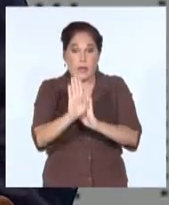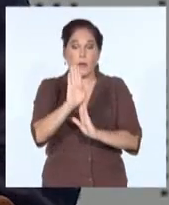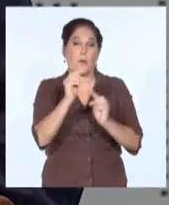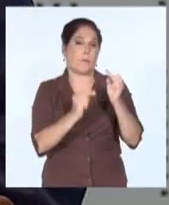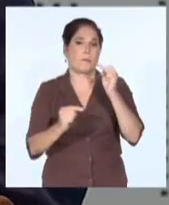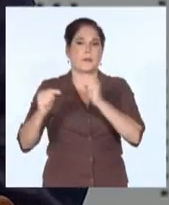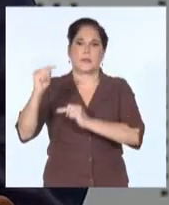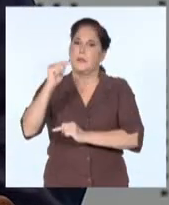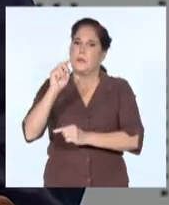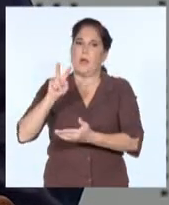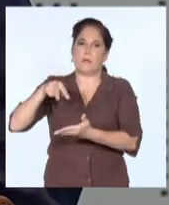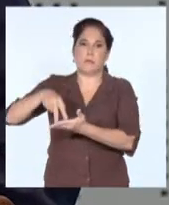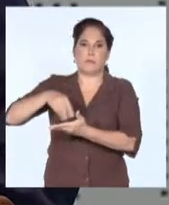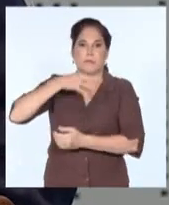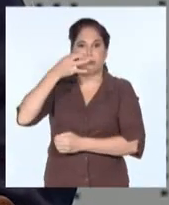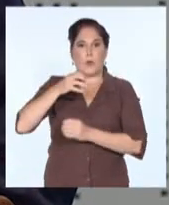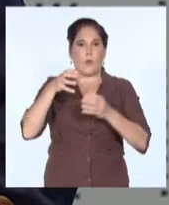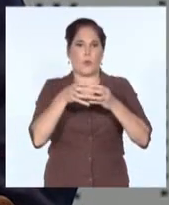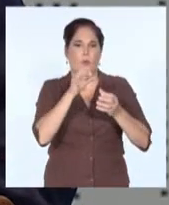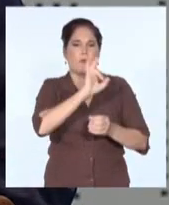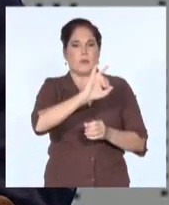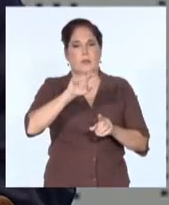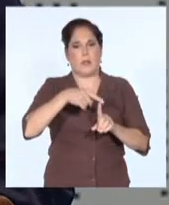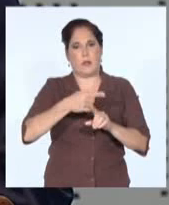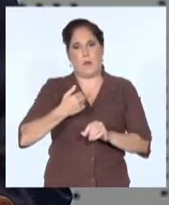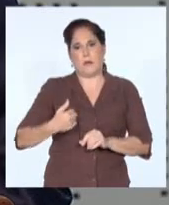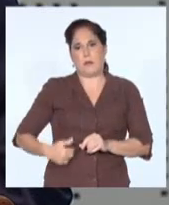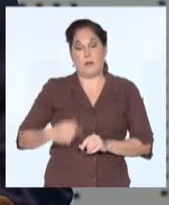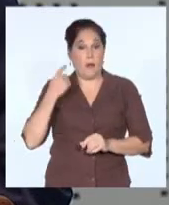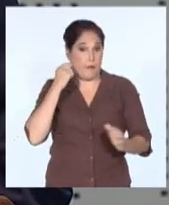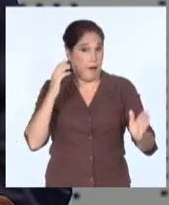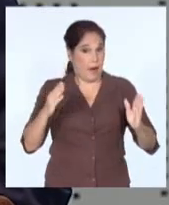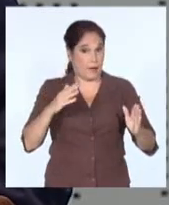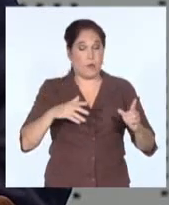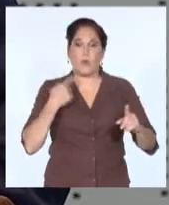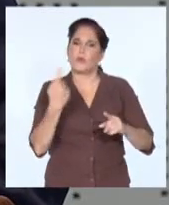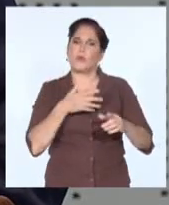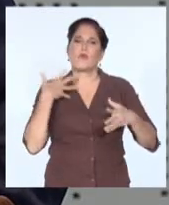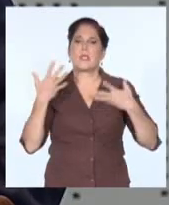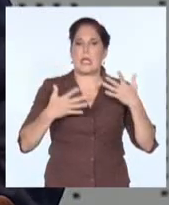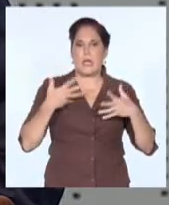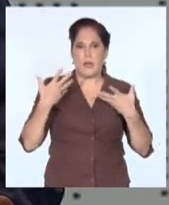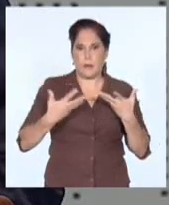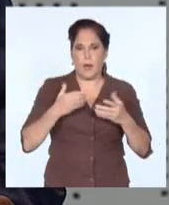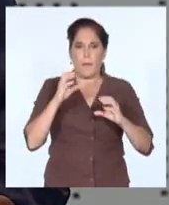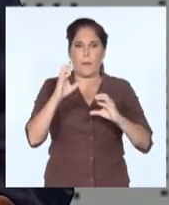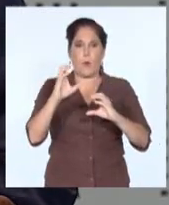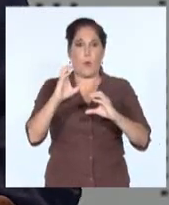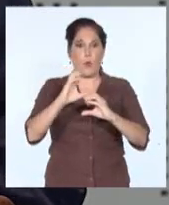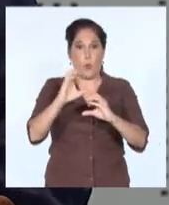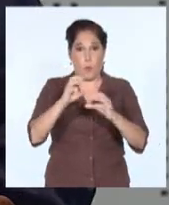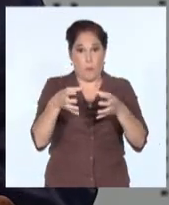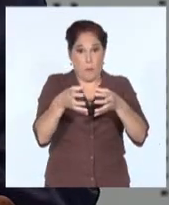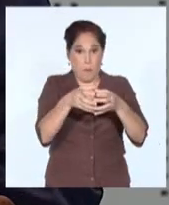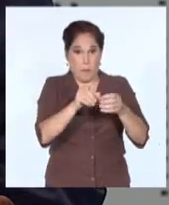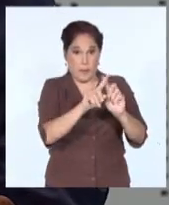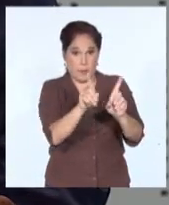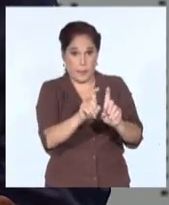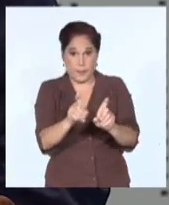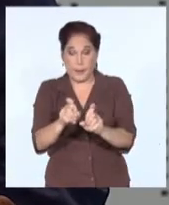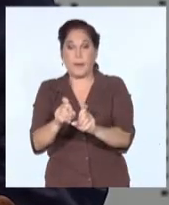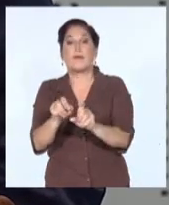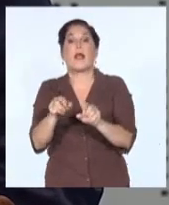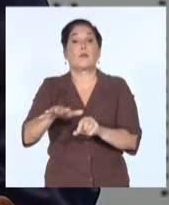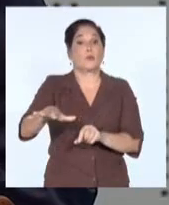la presidencia del Grupo de los 77. Este año celebramos una consulta del sur, de